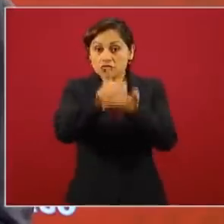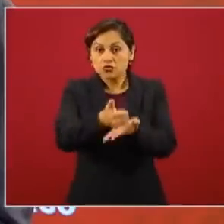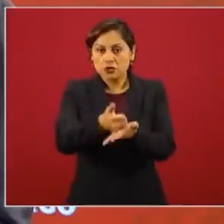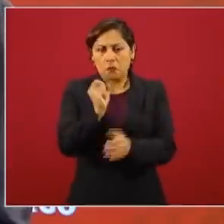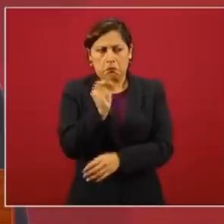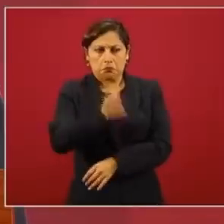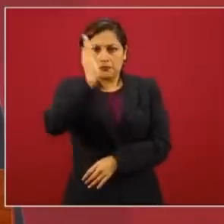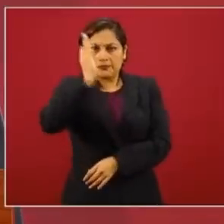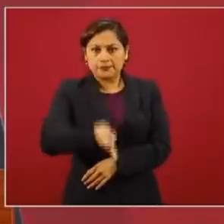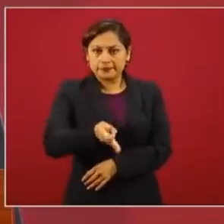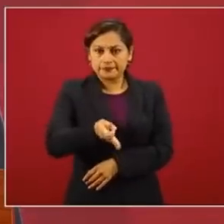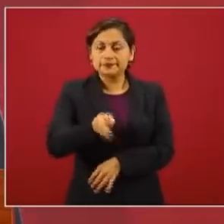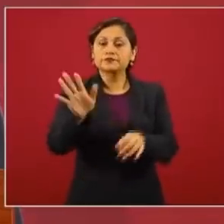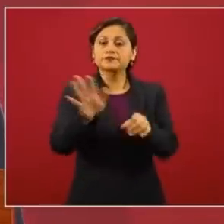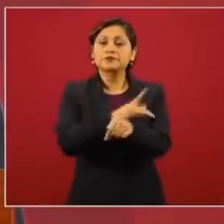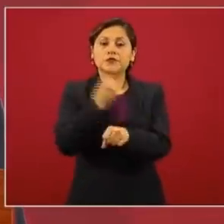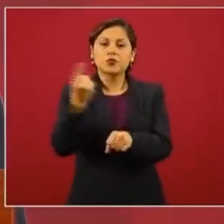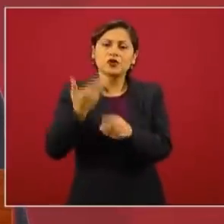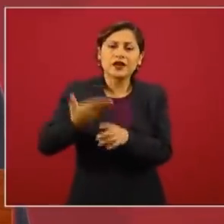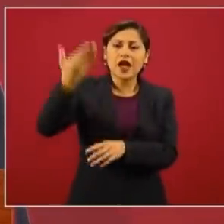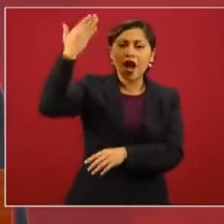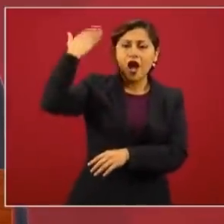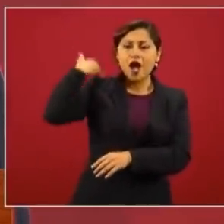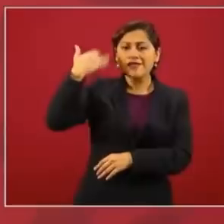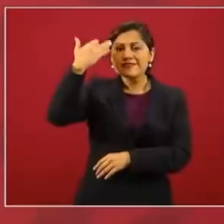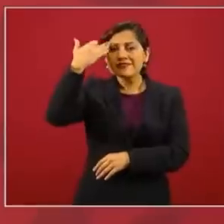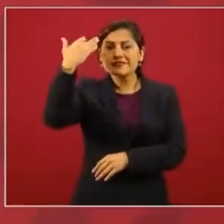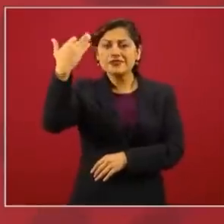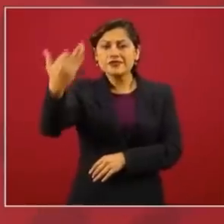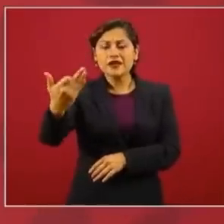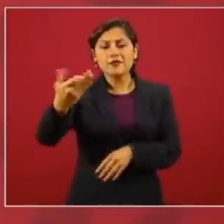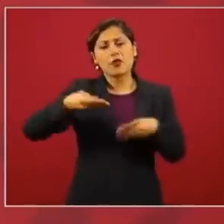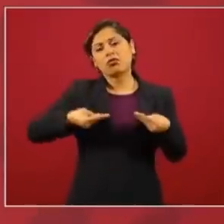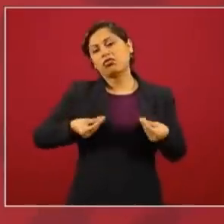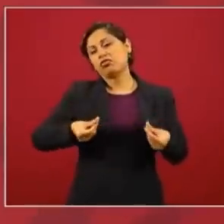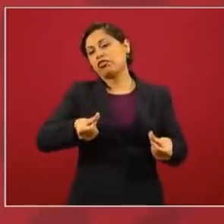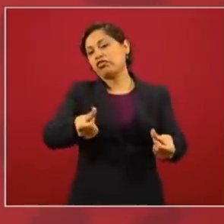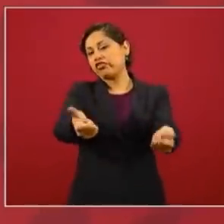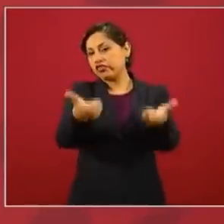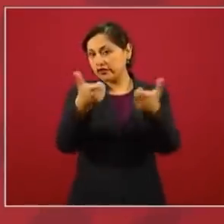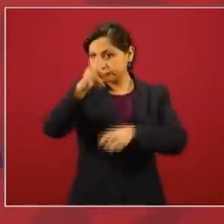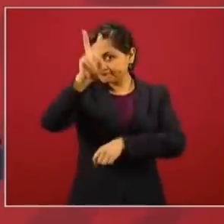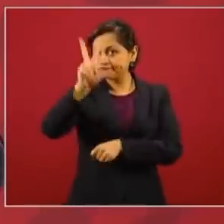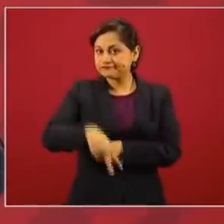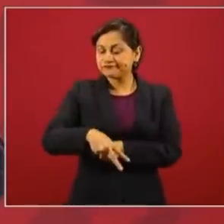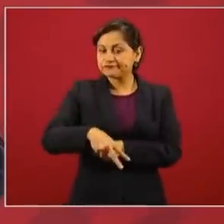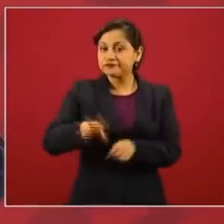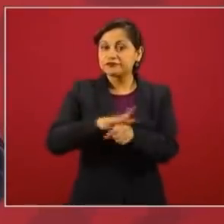porque hubo muchos excesos en la creación de